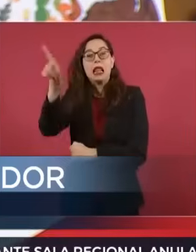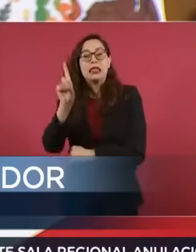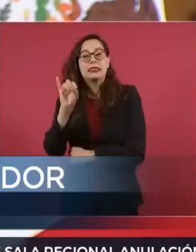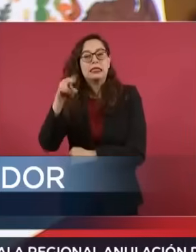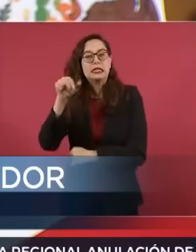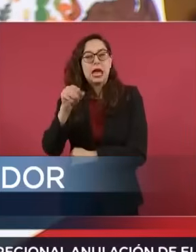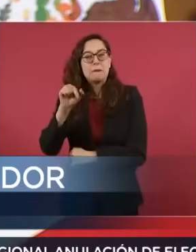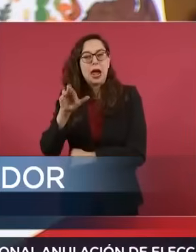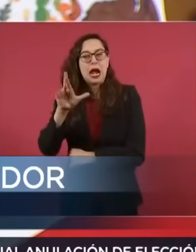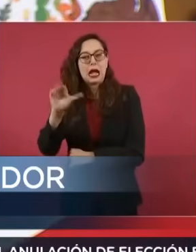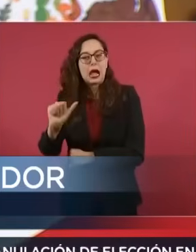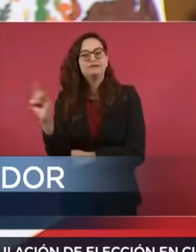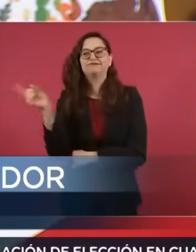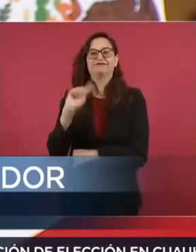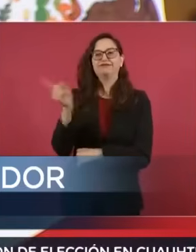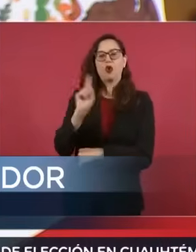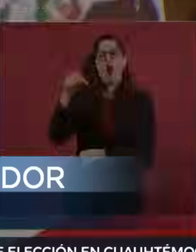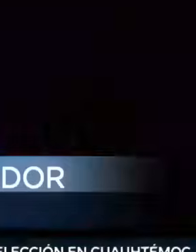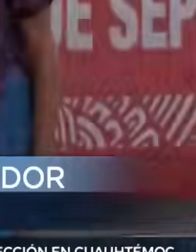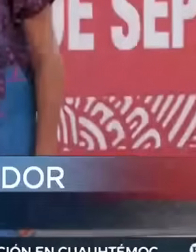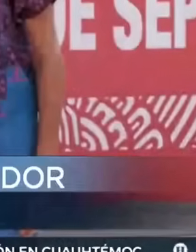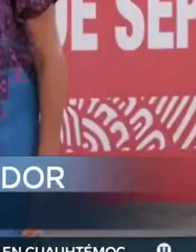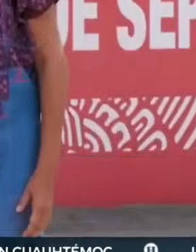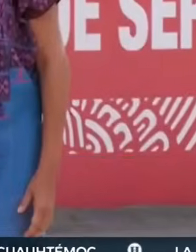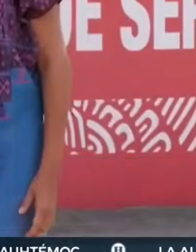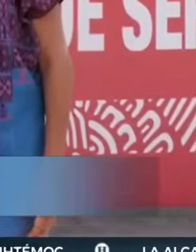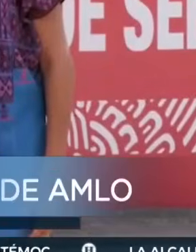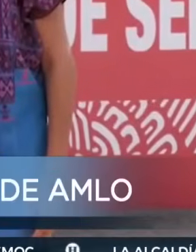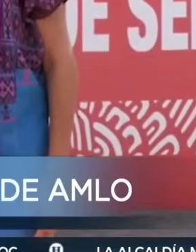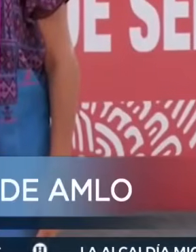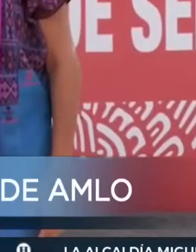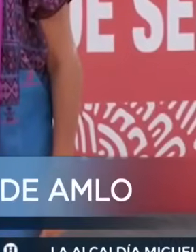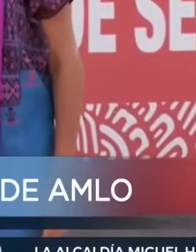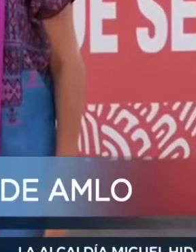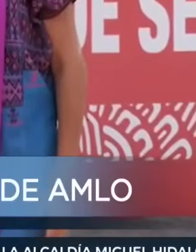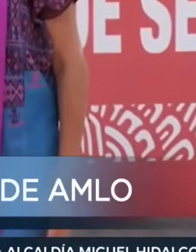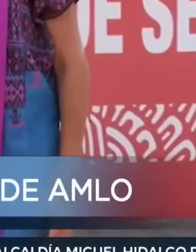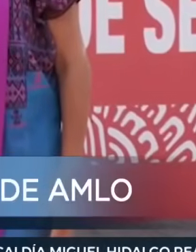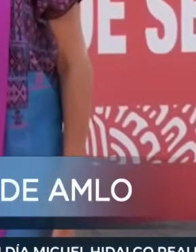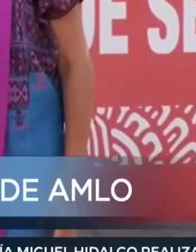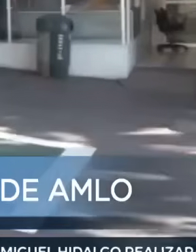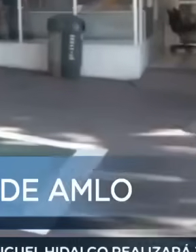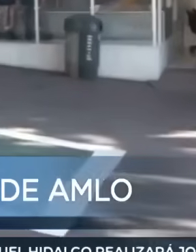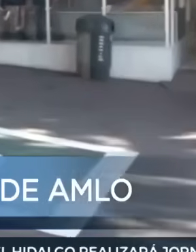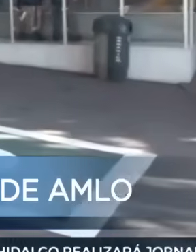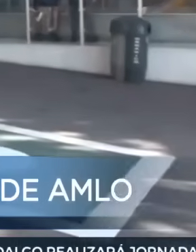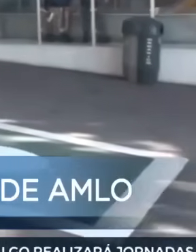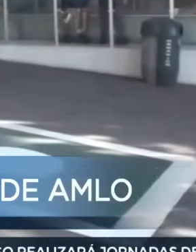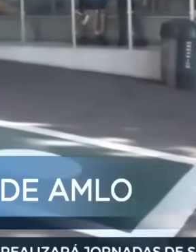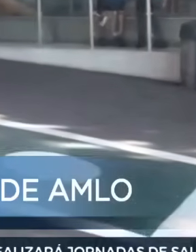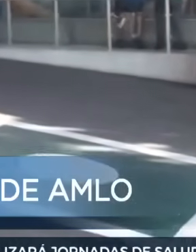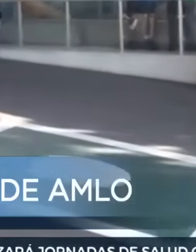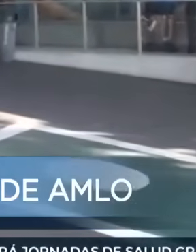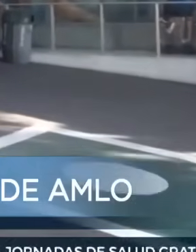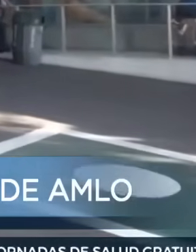Dinamarca, es mejor que en Dinamarca. Reconoció a Rosa Isela Rodríguez, secretaria de Salud y Protección Ciudadana, quien apoyó el combate a